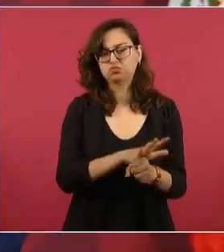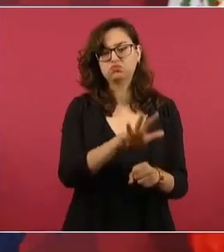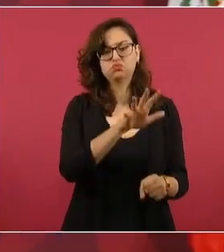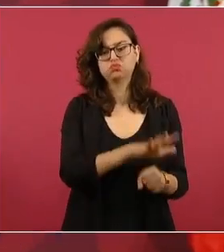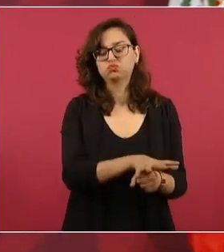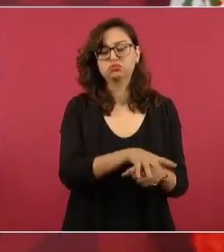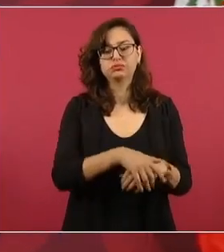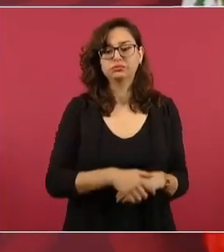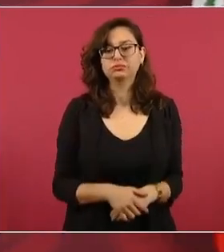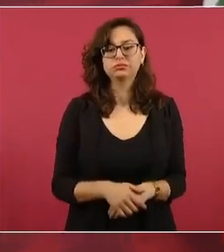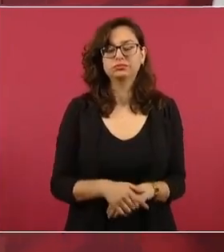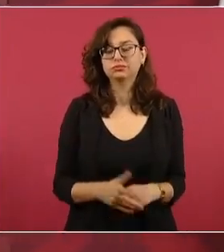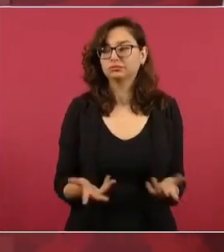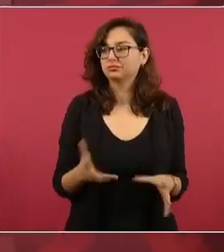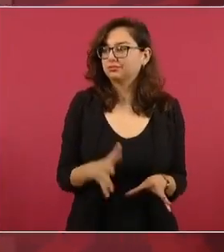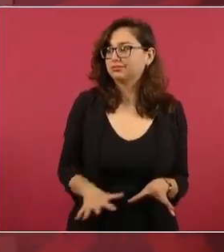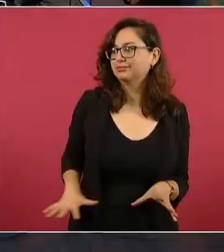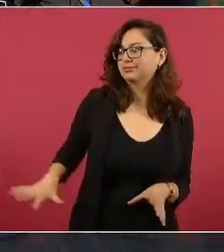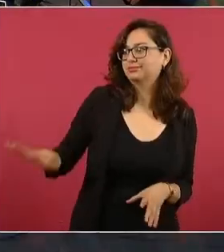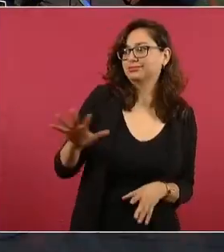No es lo mismo que vote